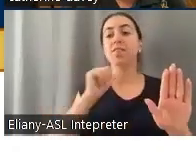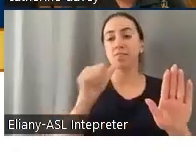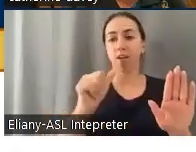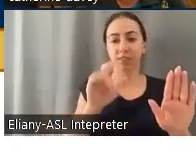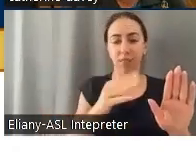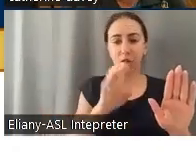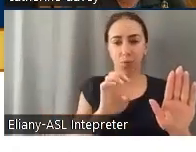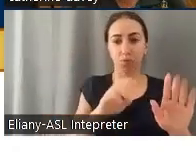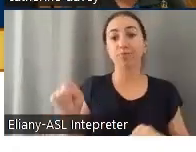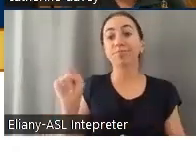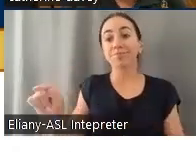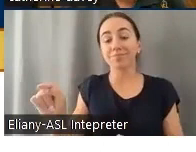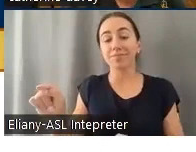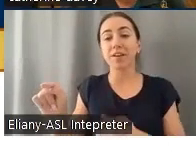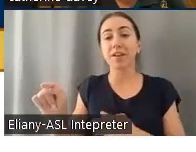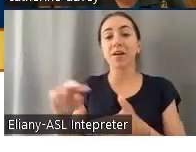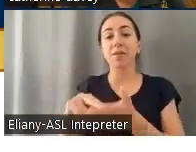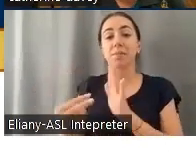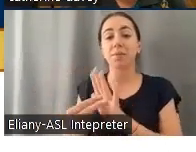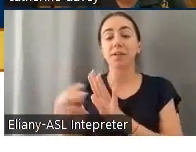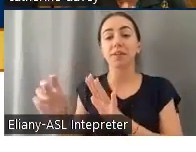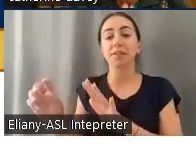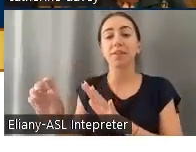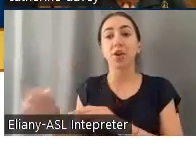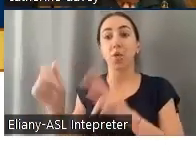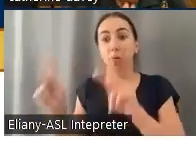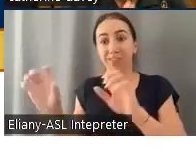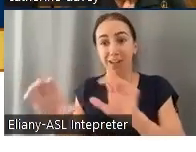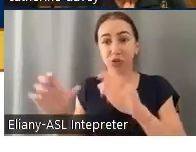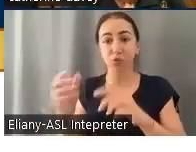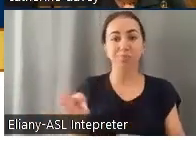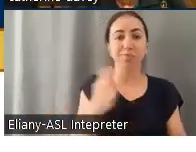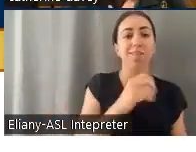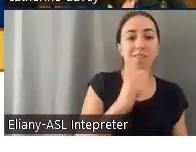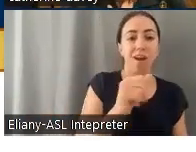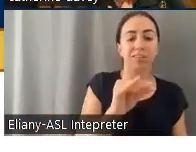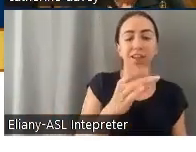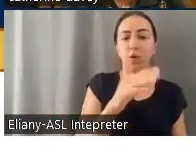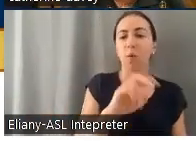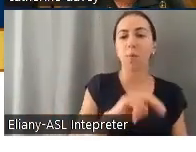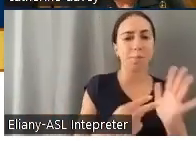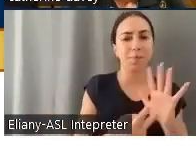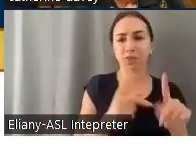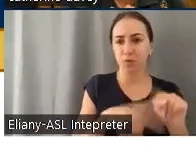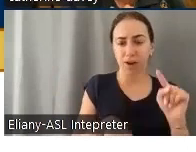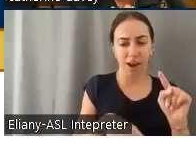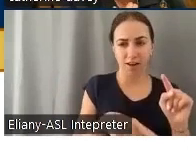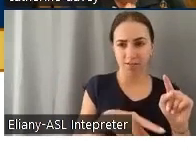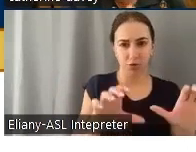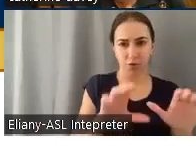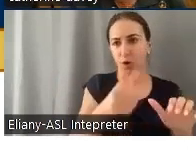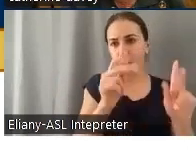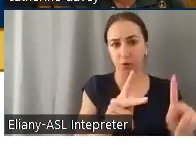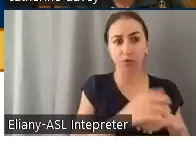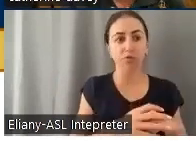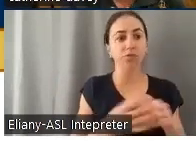delegar. Delegable es algo que se puede delegar, no delegable es algo que no se puede delegar. No puedes casarte por mí mismo,